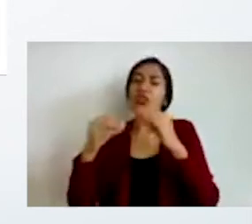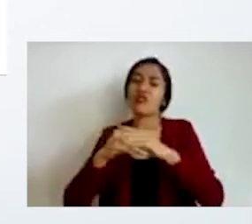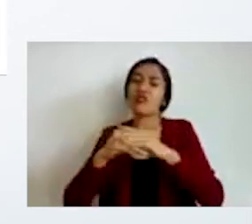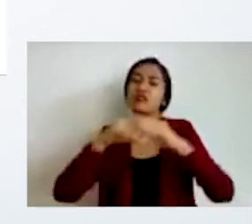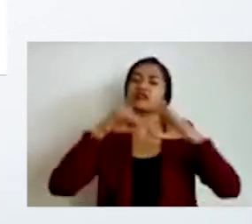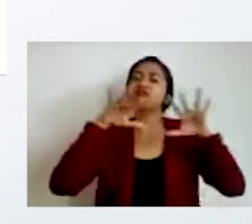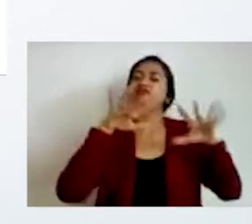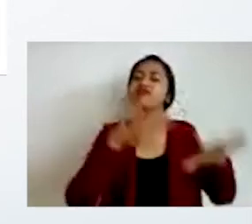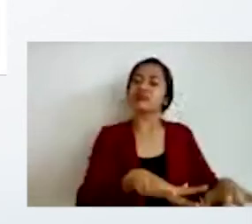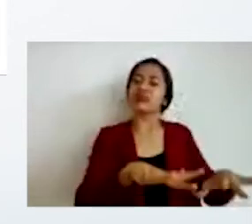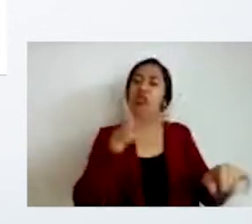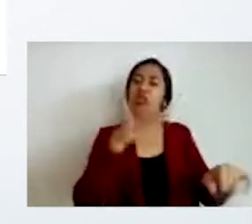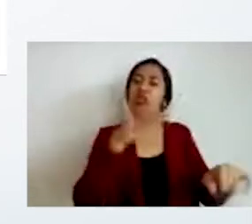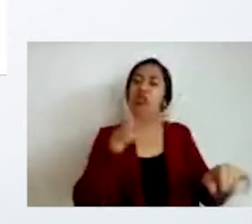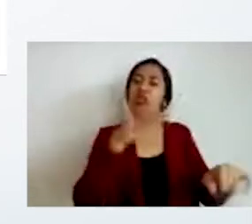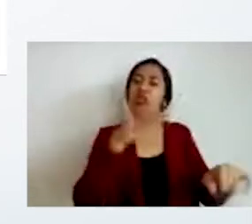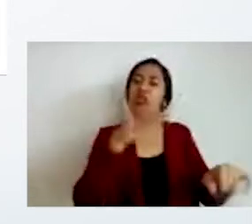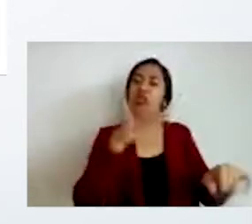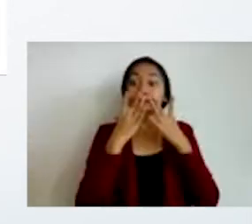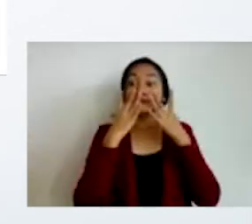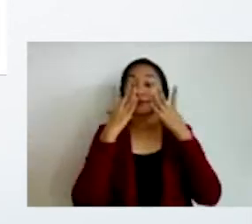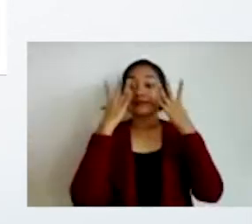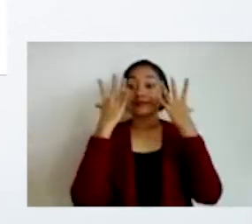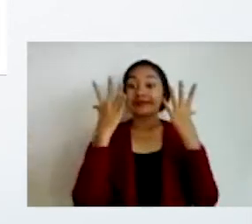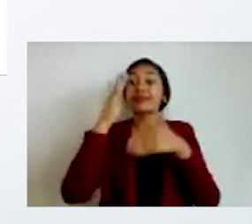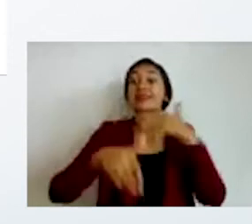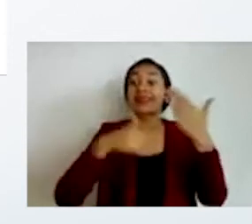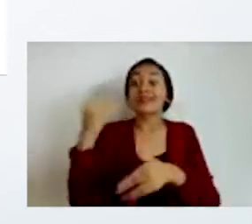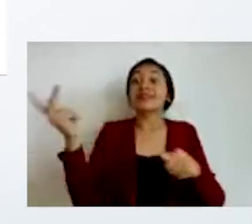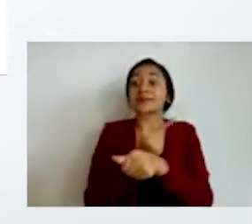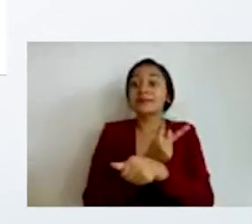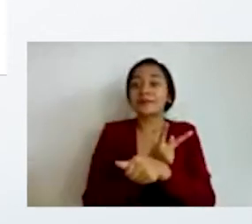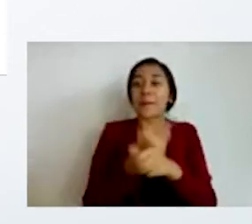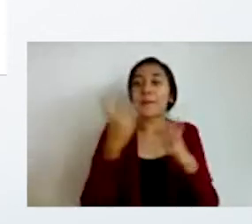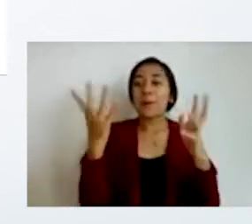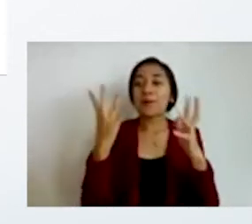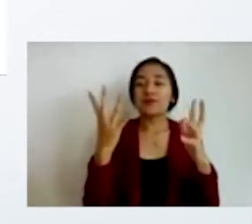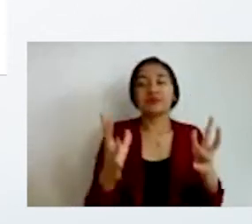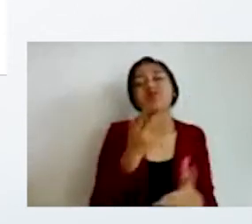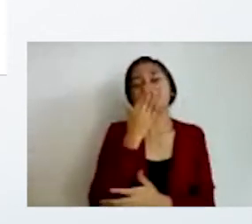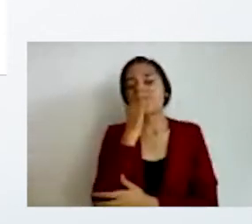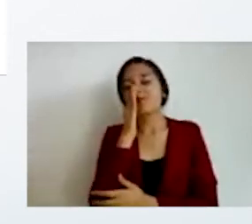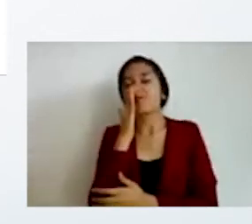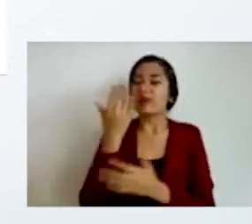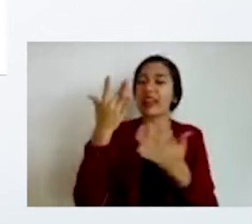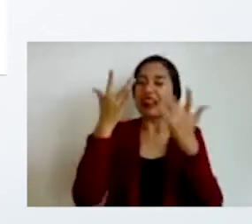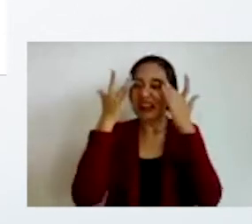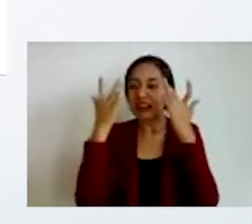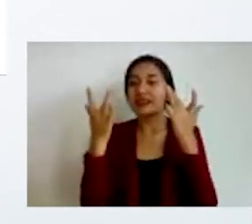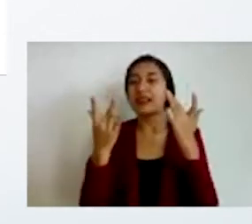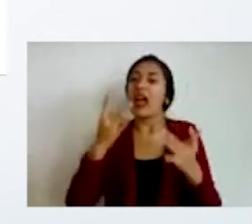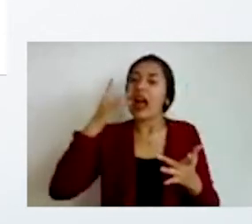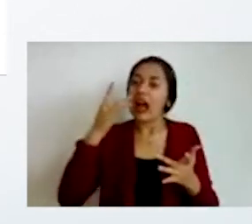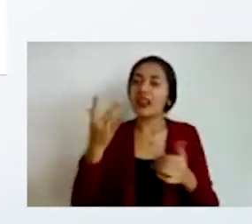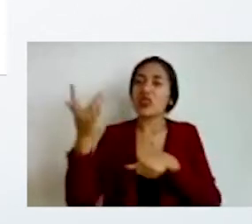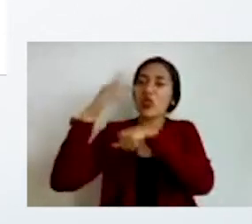aquí, toca la superficie de la mesa y luego con sus propias manos se lleva el virus a la boca, a la nariz,